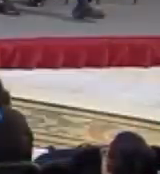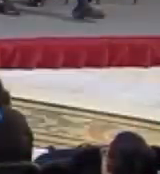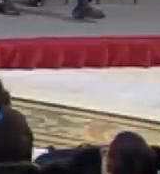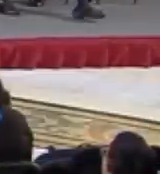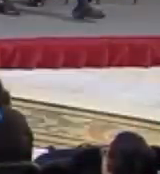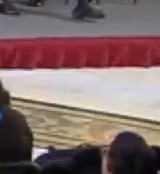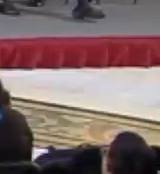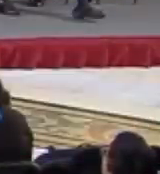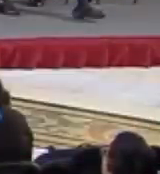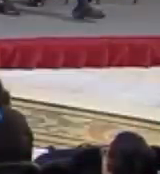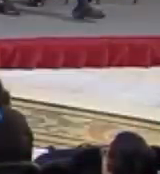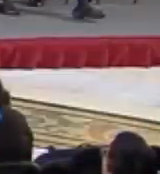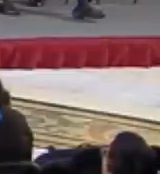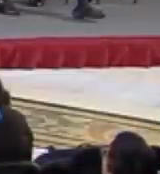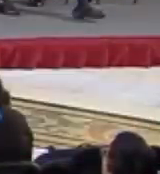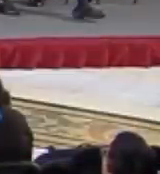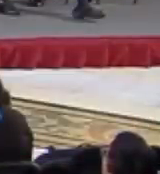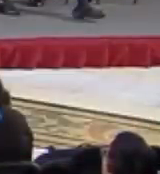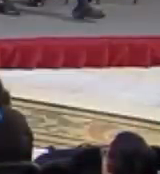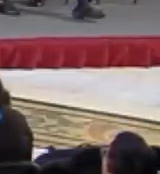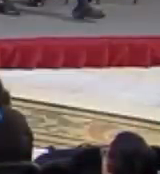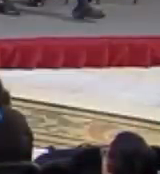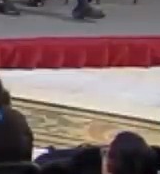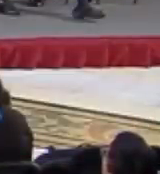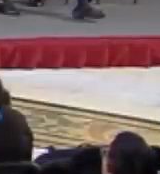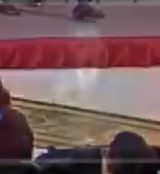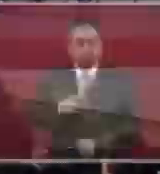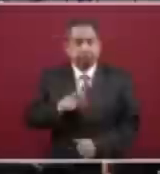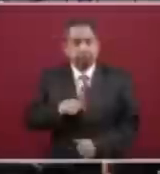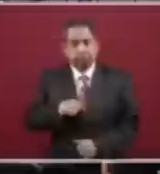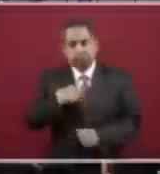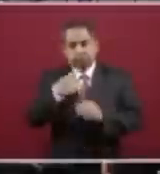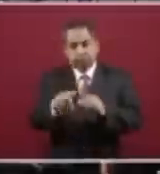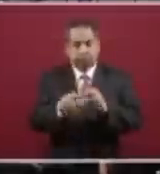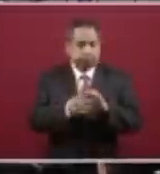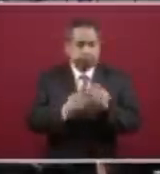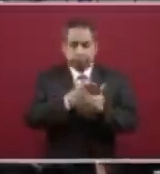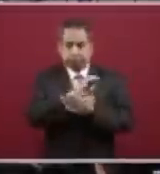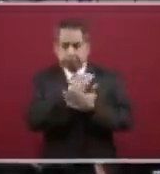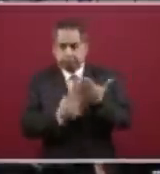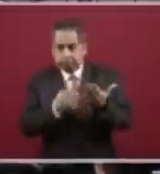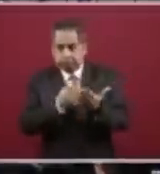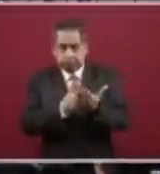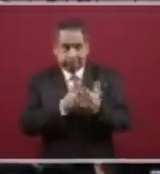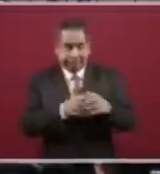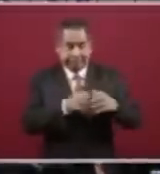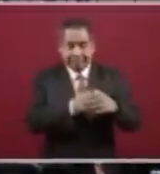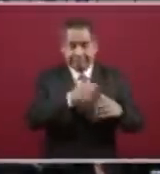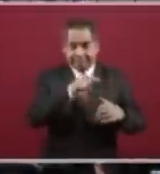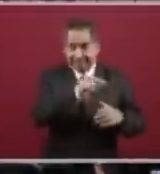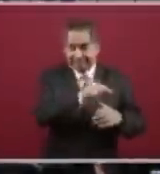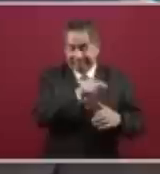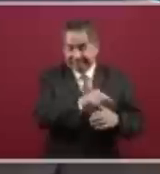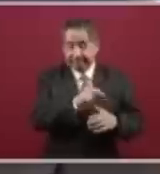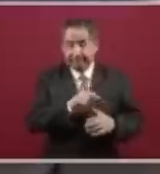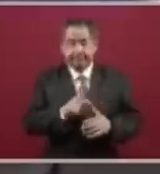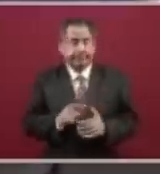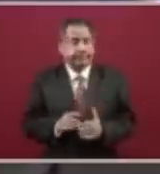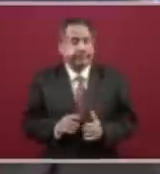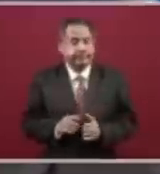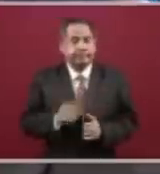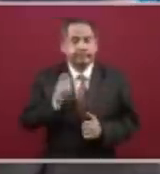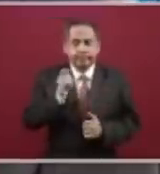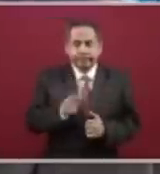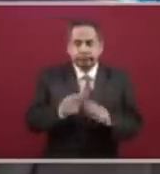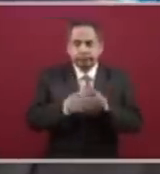para decirles que este contrato con un parsons que